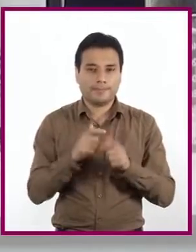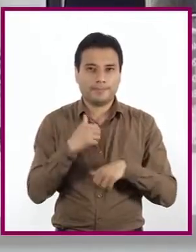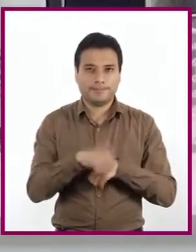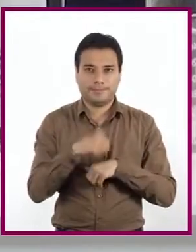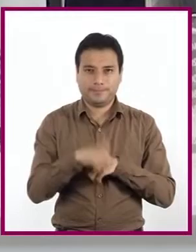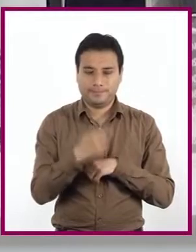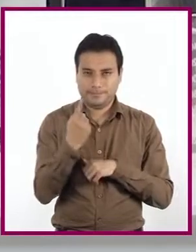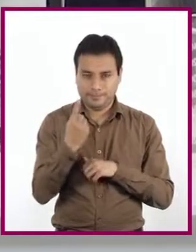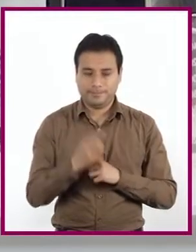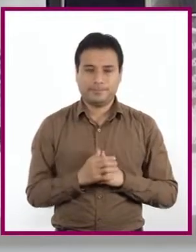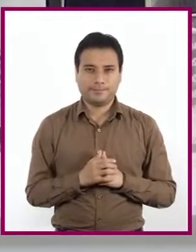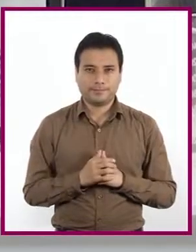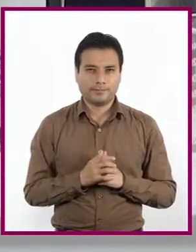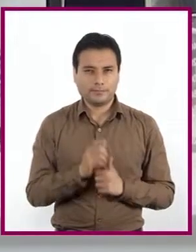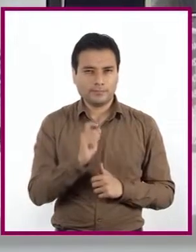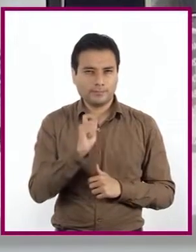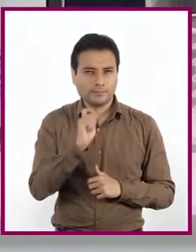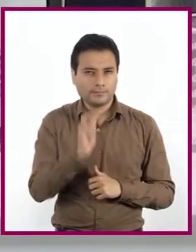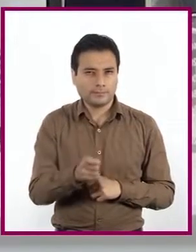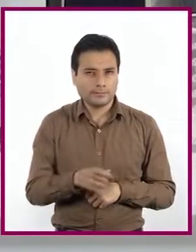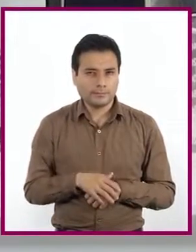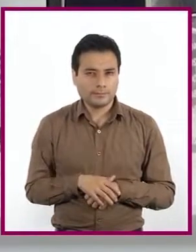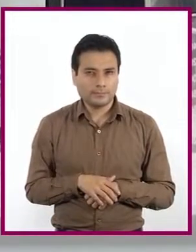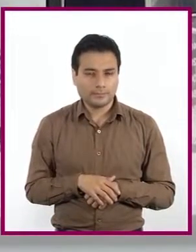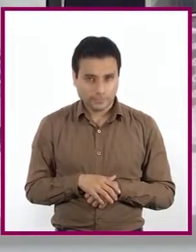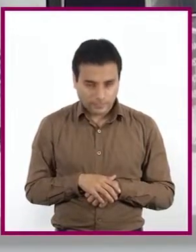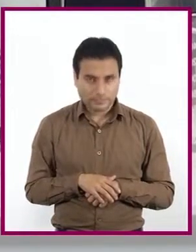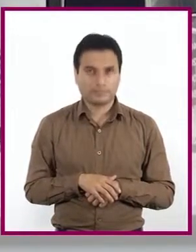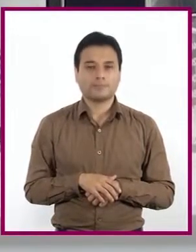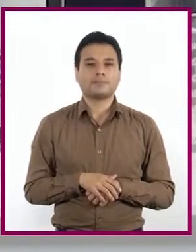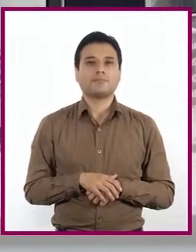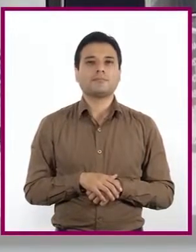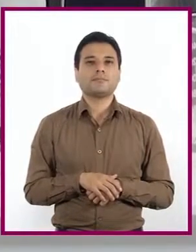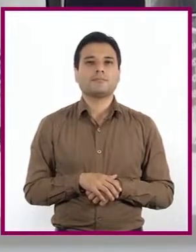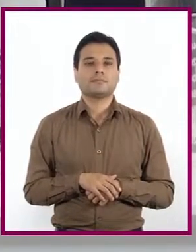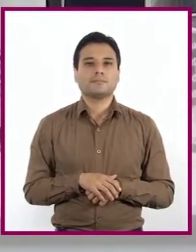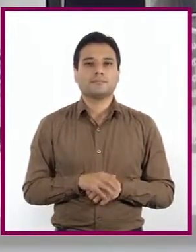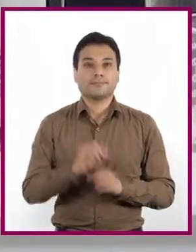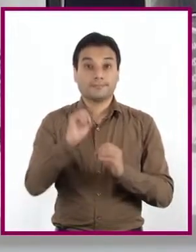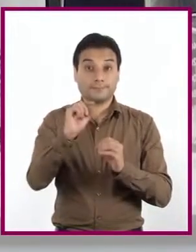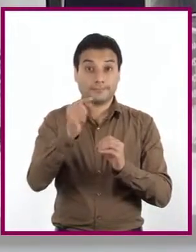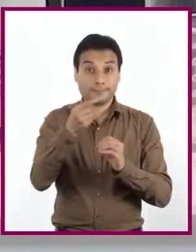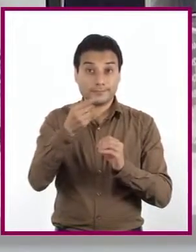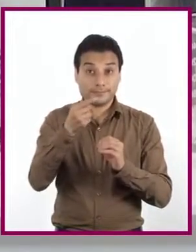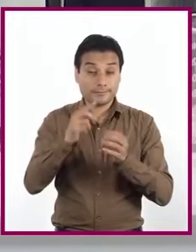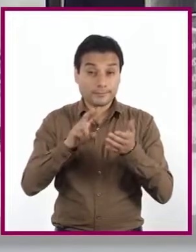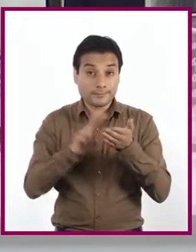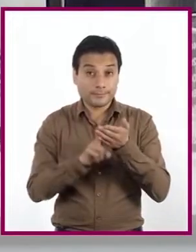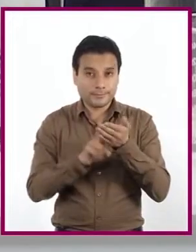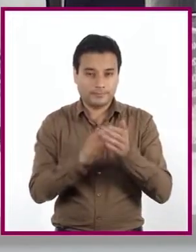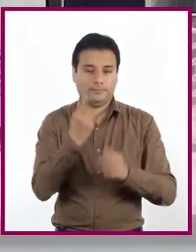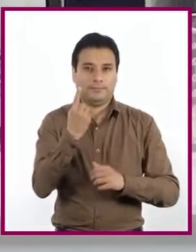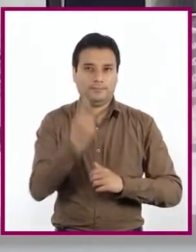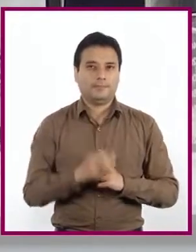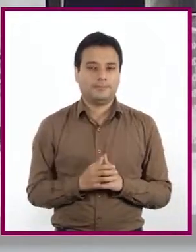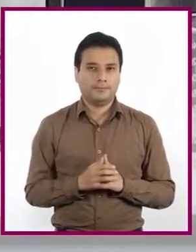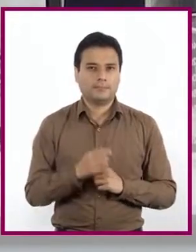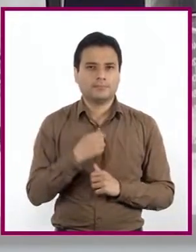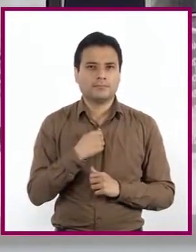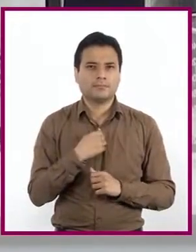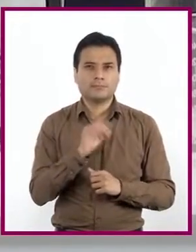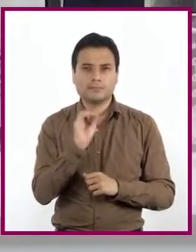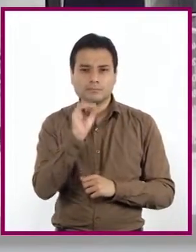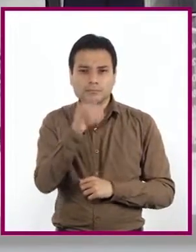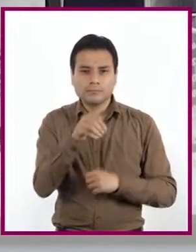1, por lo que en su capa de valencia existe un electrón y se representa con un punto